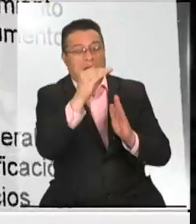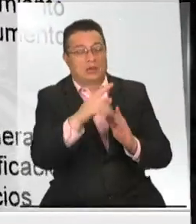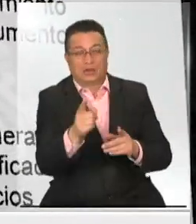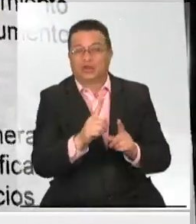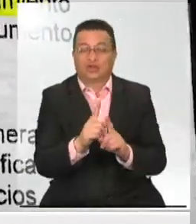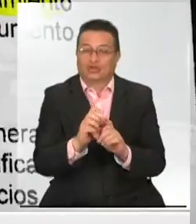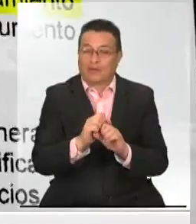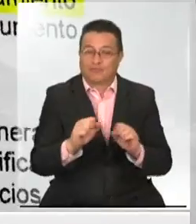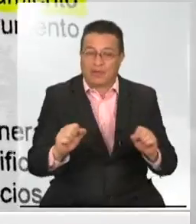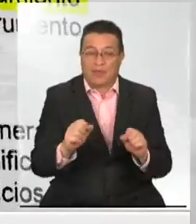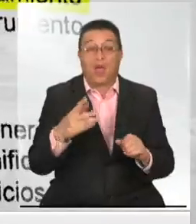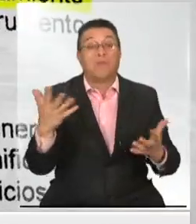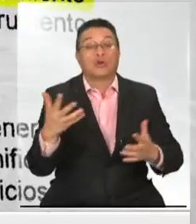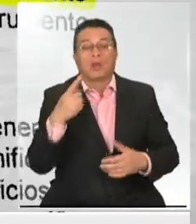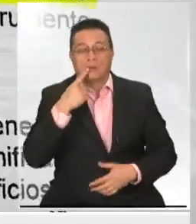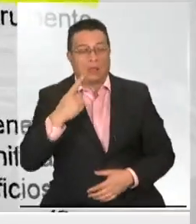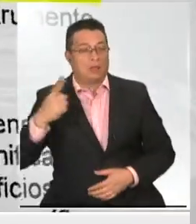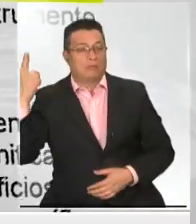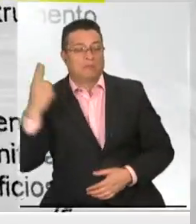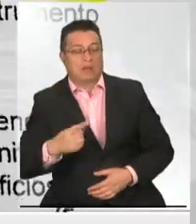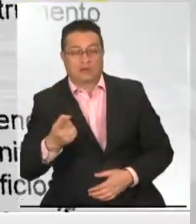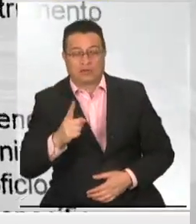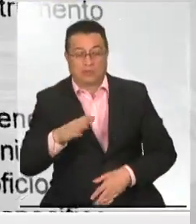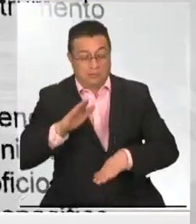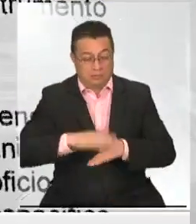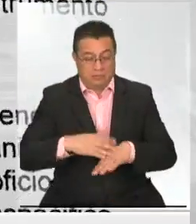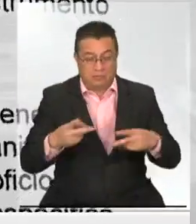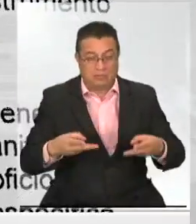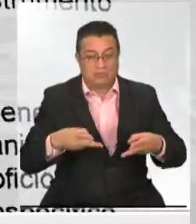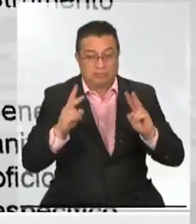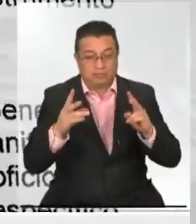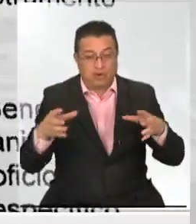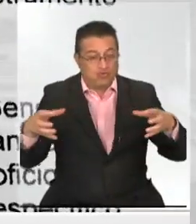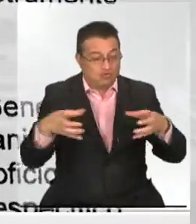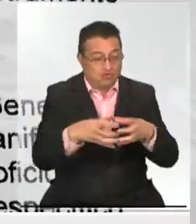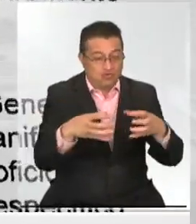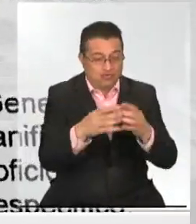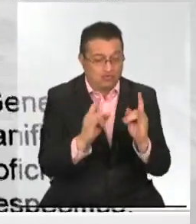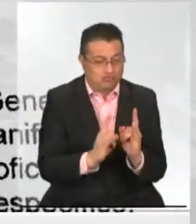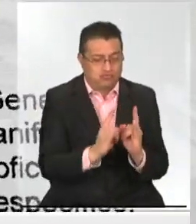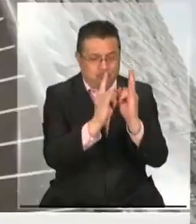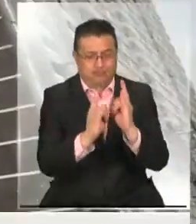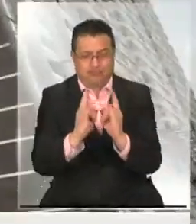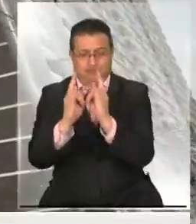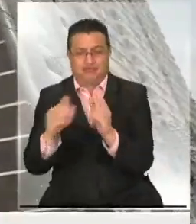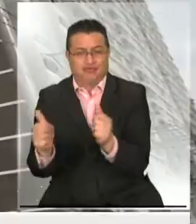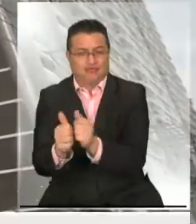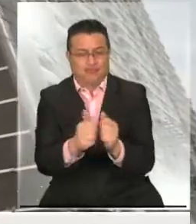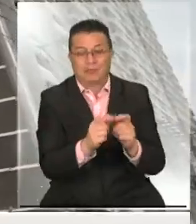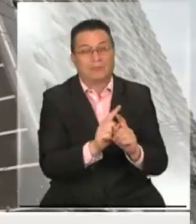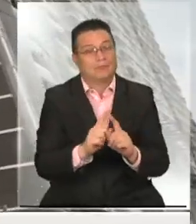continua, ya que sería arbitrario, ni autorice este tipo de agrupamiento de edificación continua.